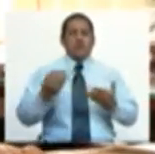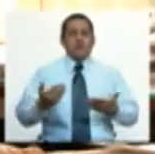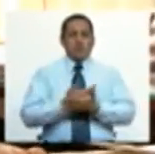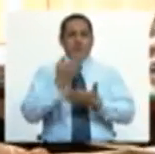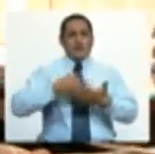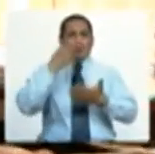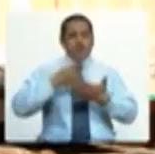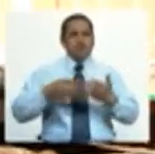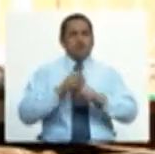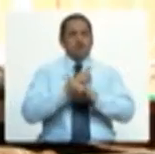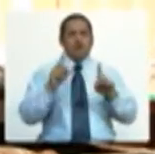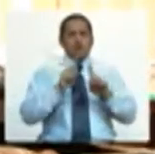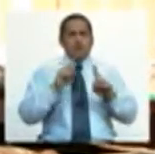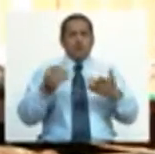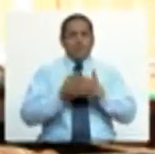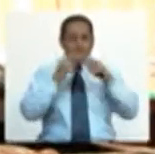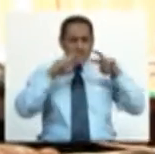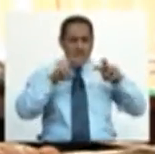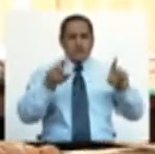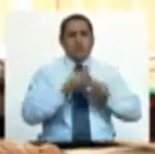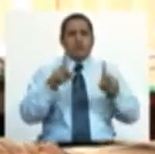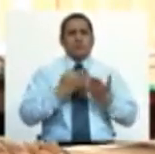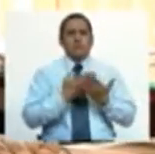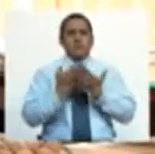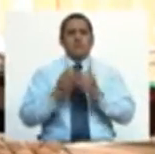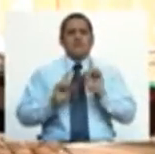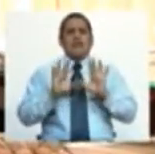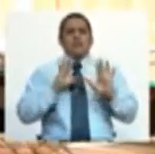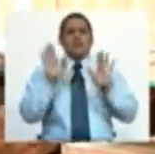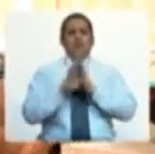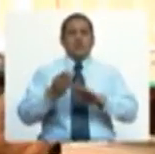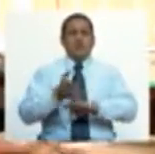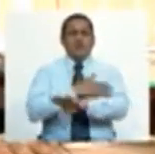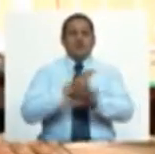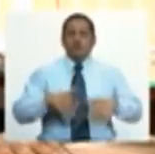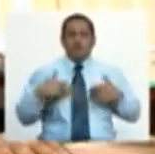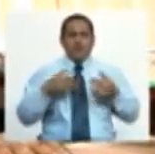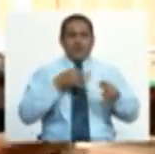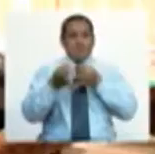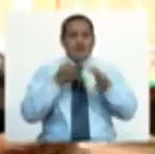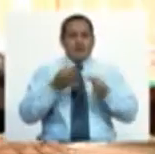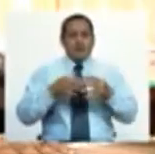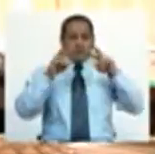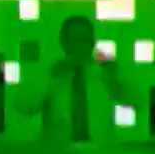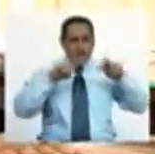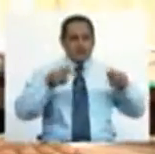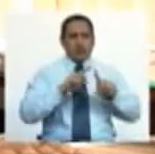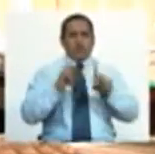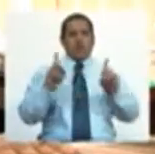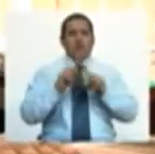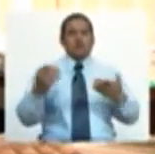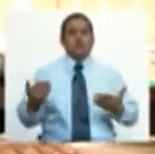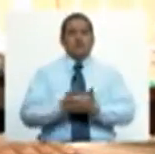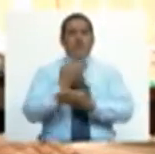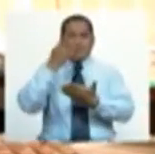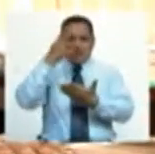nueva evaluación. No es una revisión porque hay elementos que no estuvieron en la primera instancia. Entonces no se podría hablar de que es una revisión, ¿no? Es